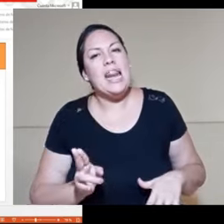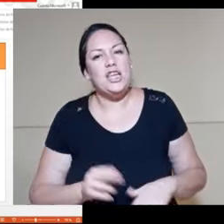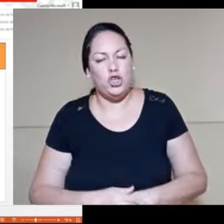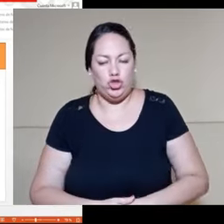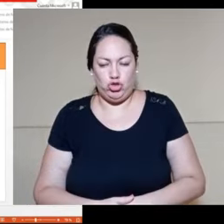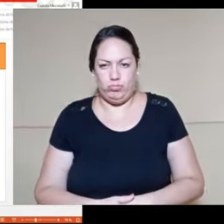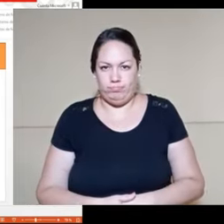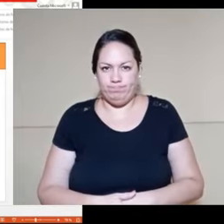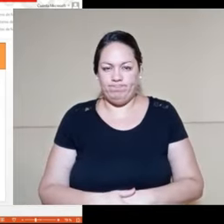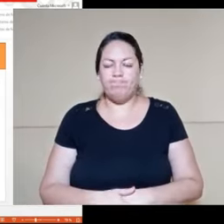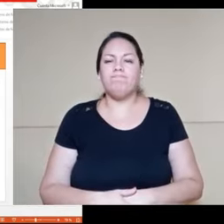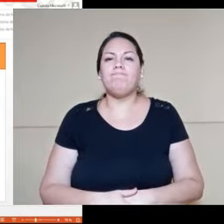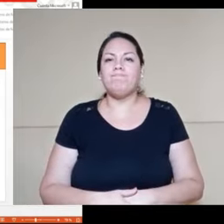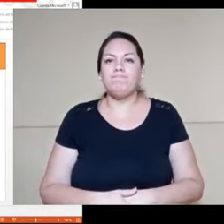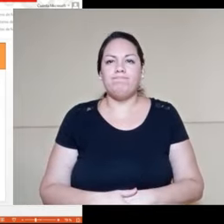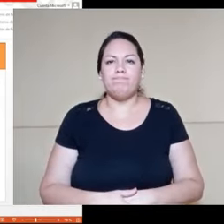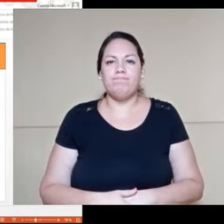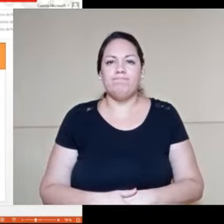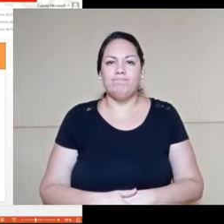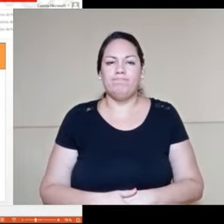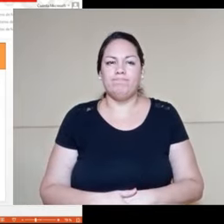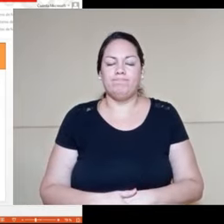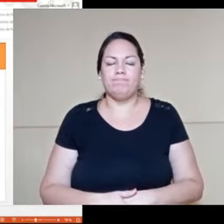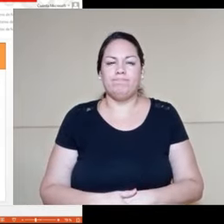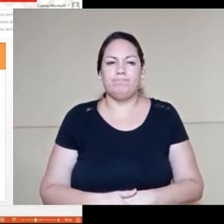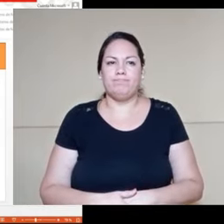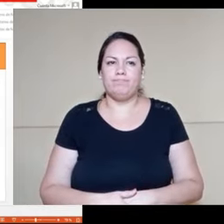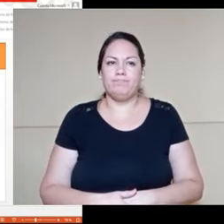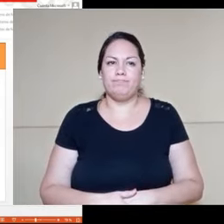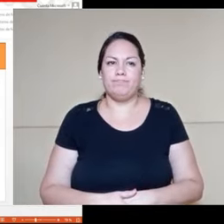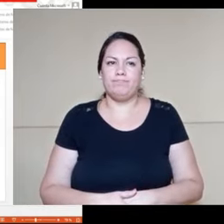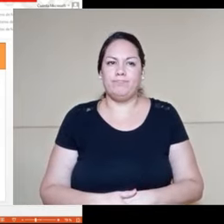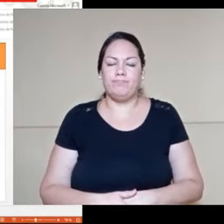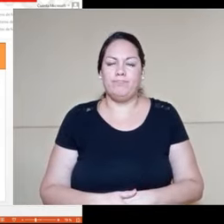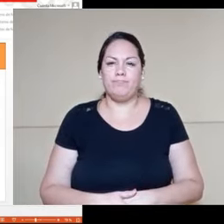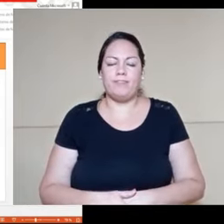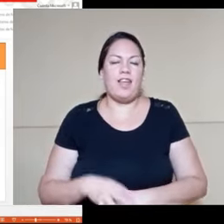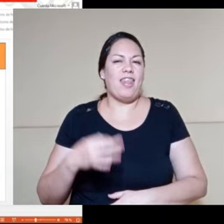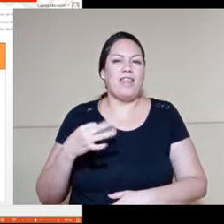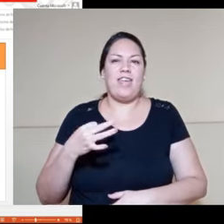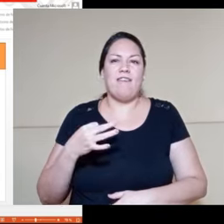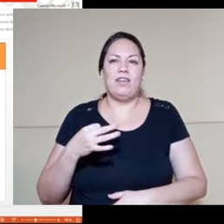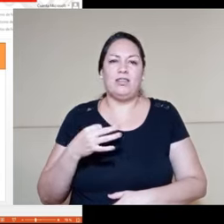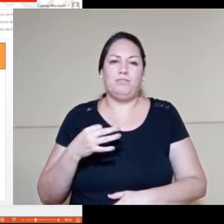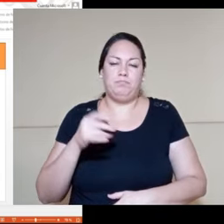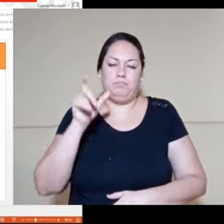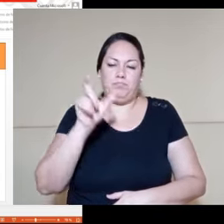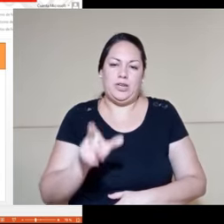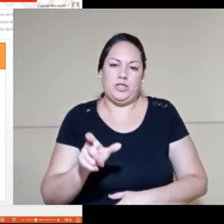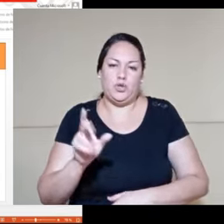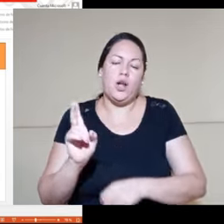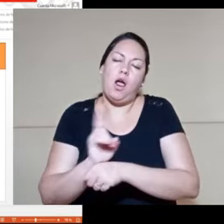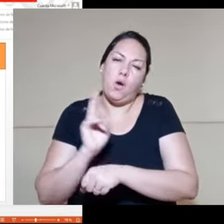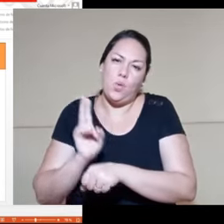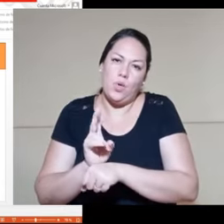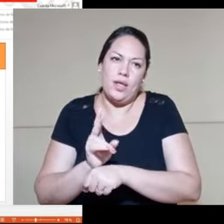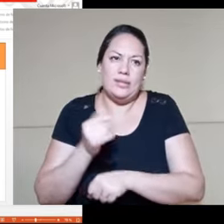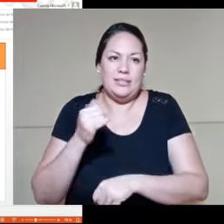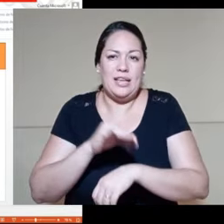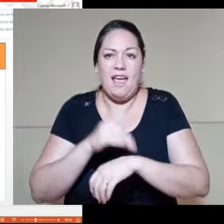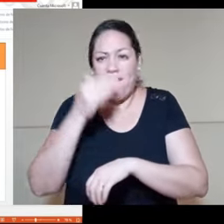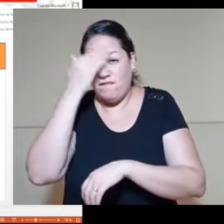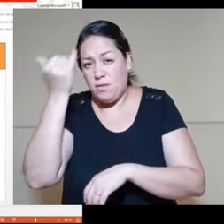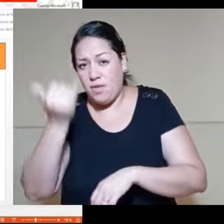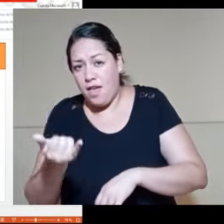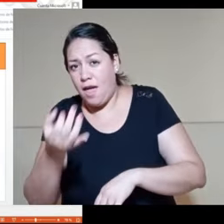todo un riesgo el tema de las medicaciones en las mujeres embarazadas, con alguna patología que sí o sí tengan que